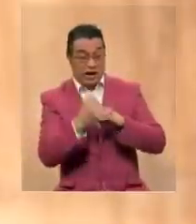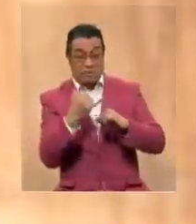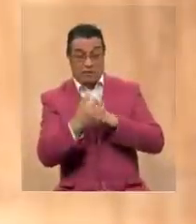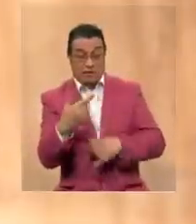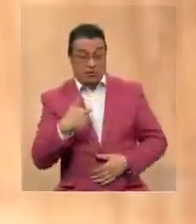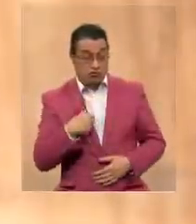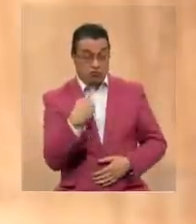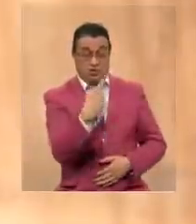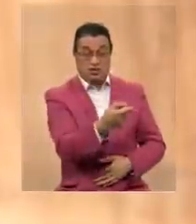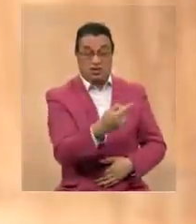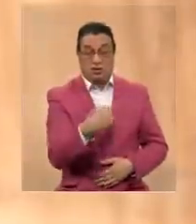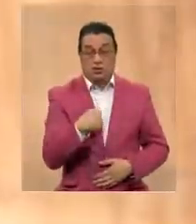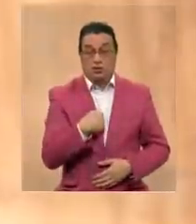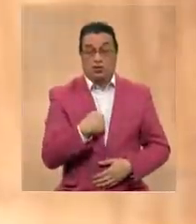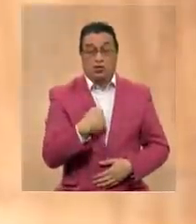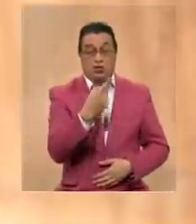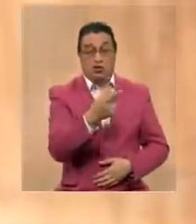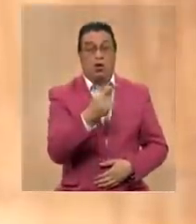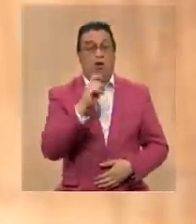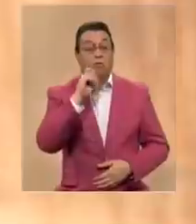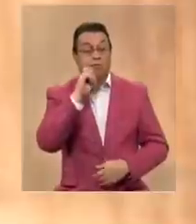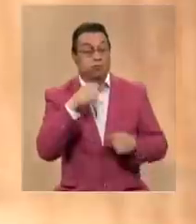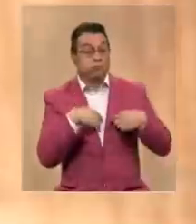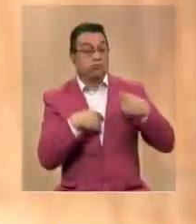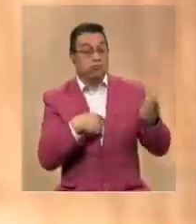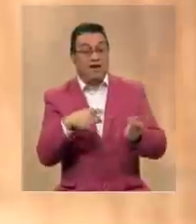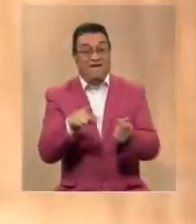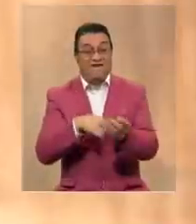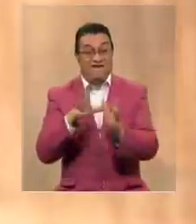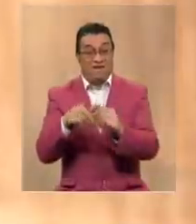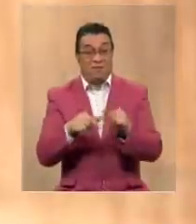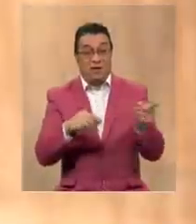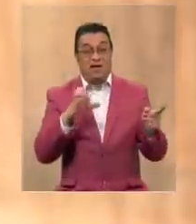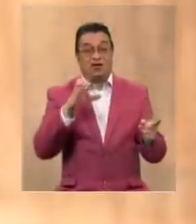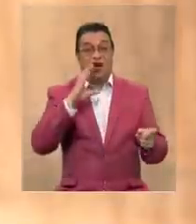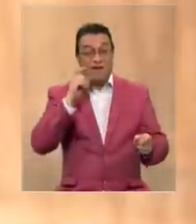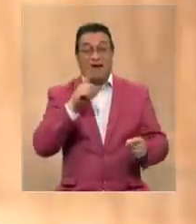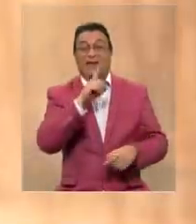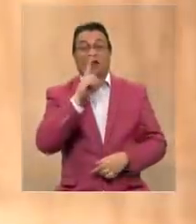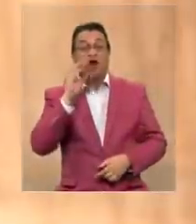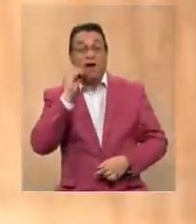que supuestamente yo tengo con la familia Escobar, tío abuelo,